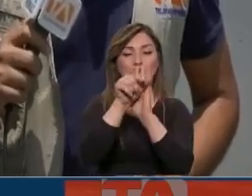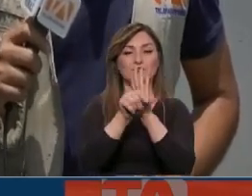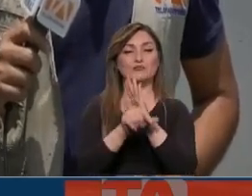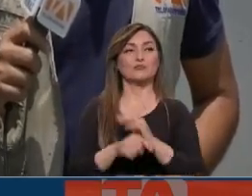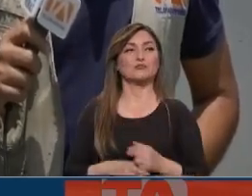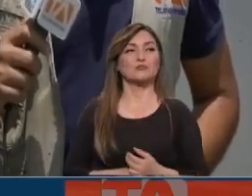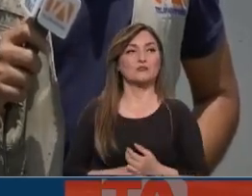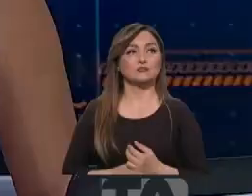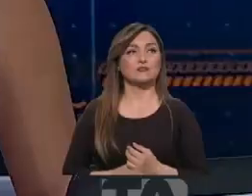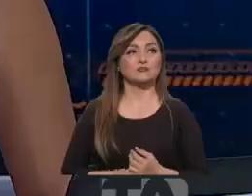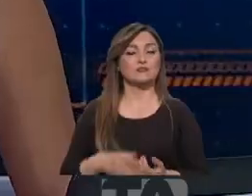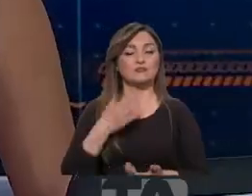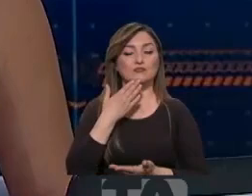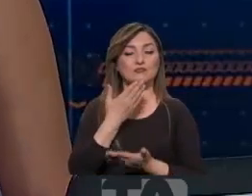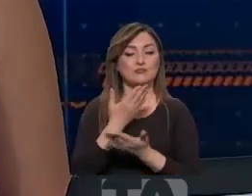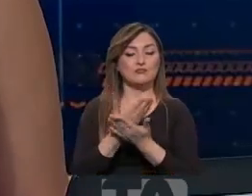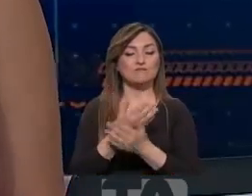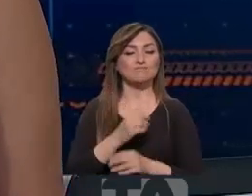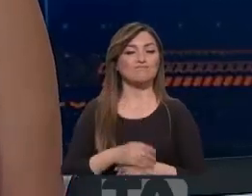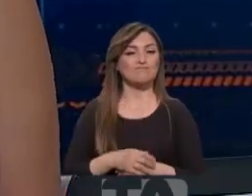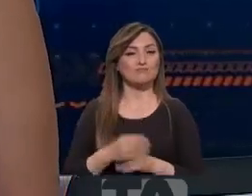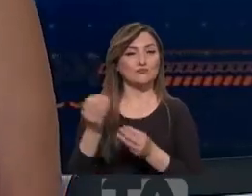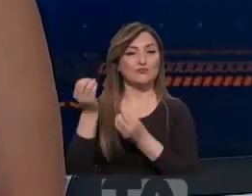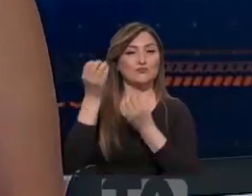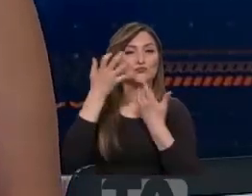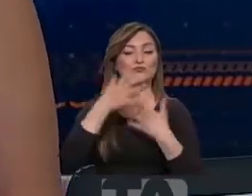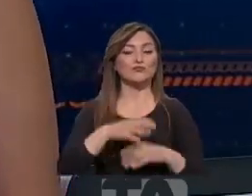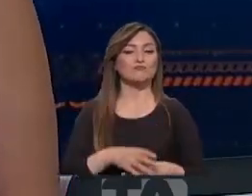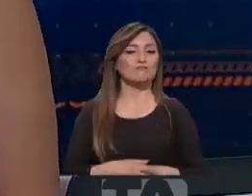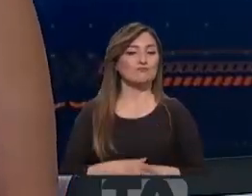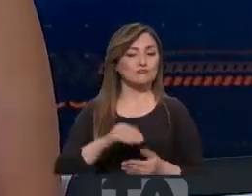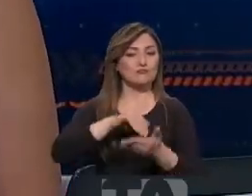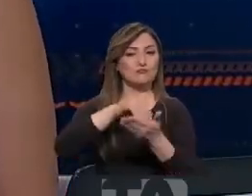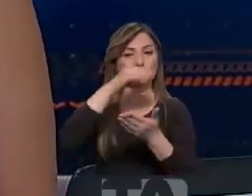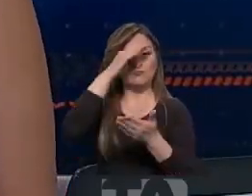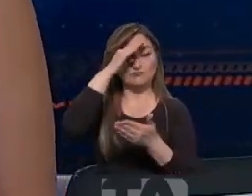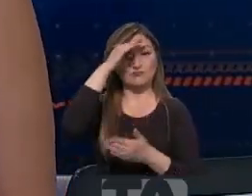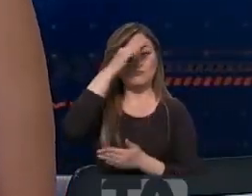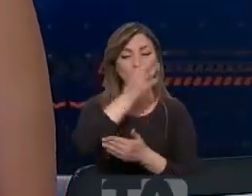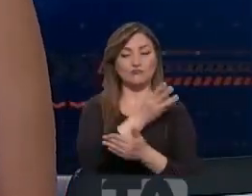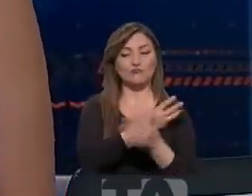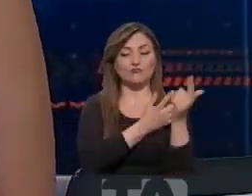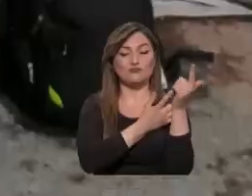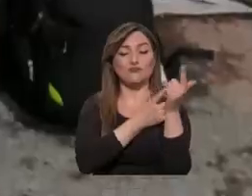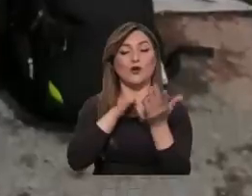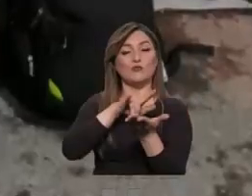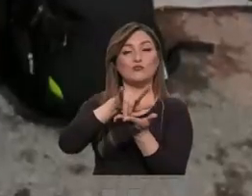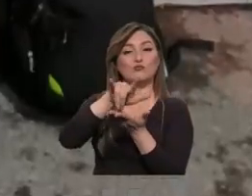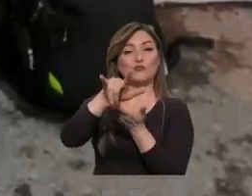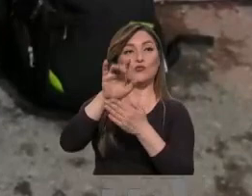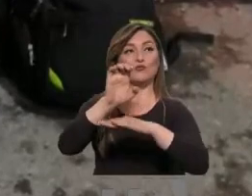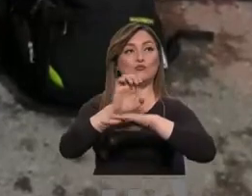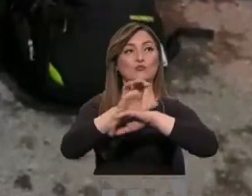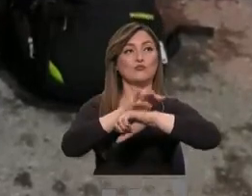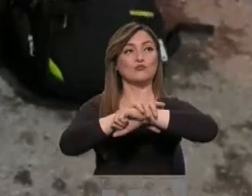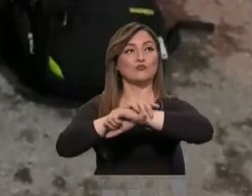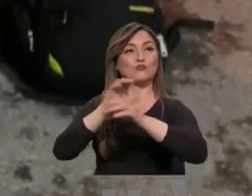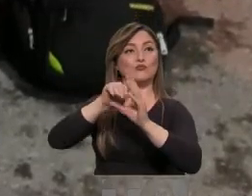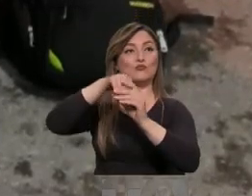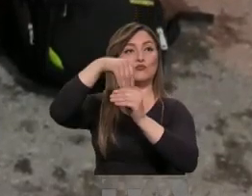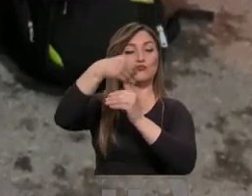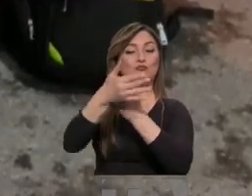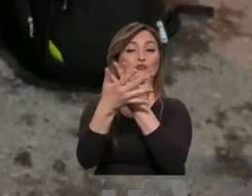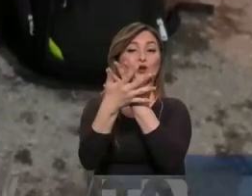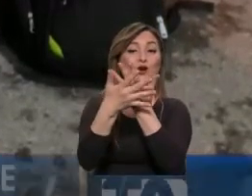detalles. Gracias, Martín, por ese informe. Y un miembro de la Fuerza Aérea Ecuatoriana fue detenido esta madrugada en los exteriores de la cárcel